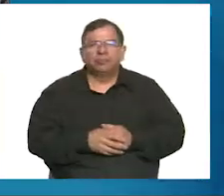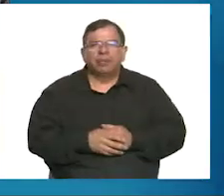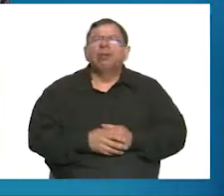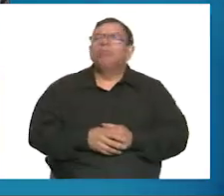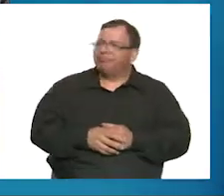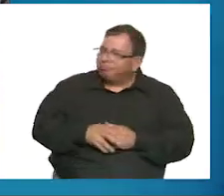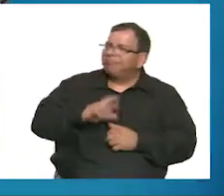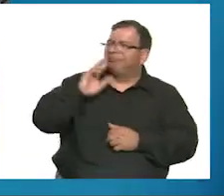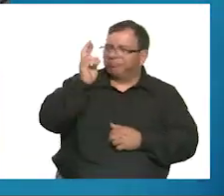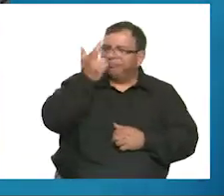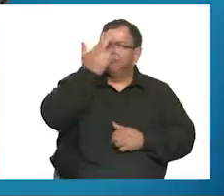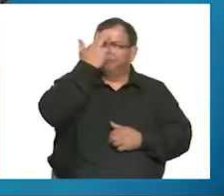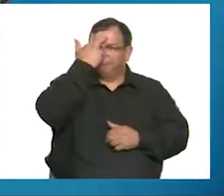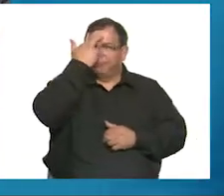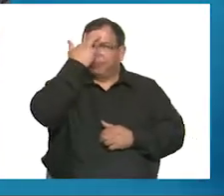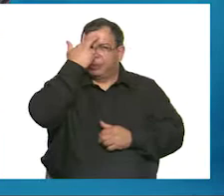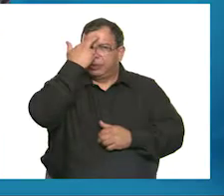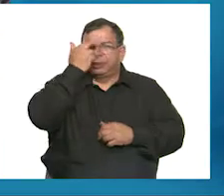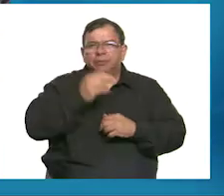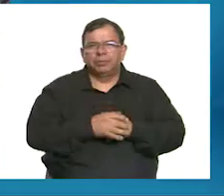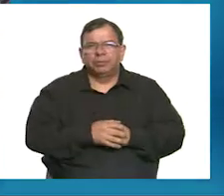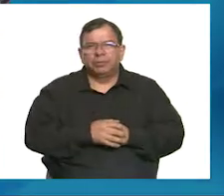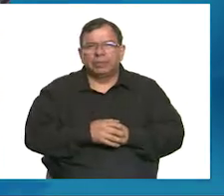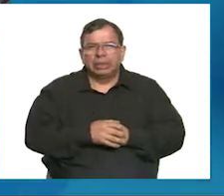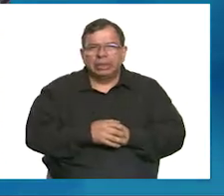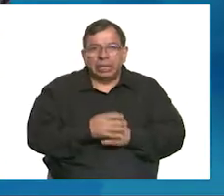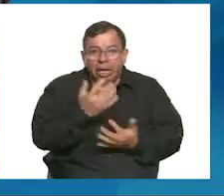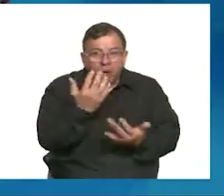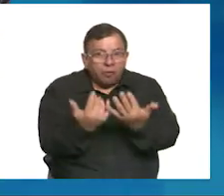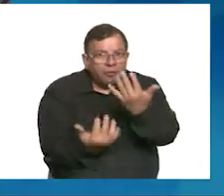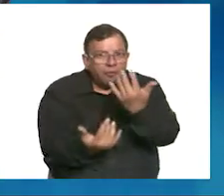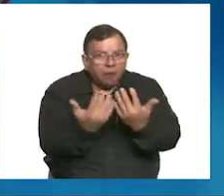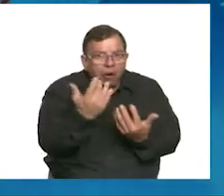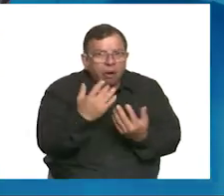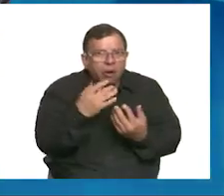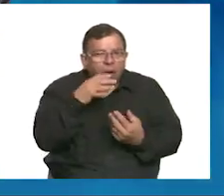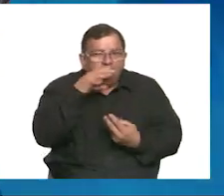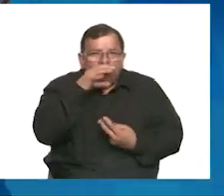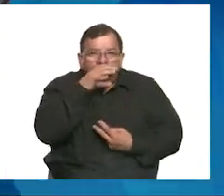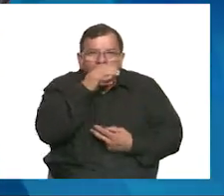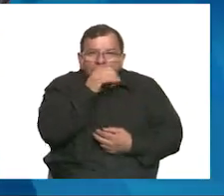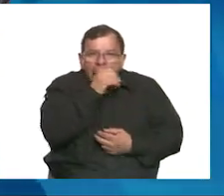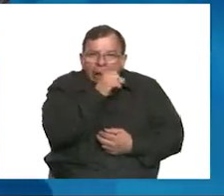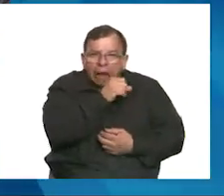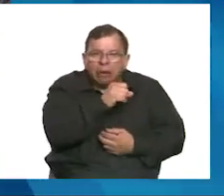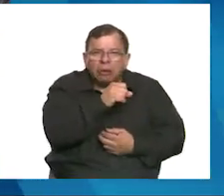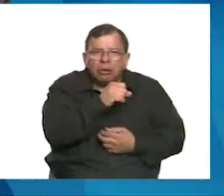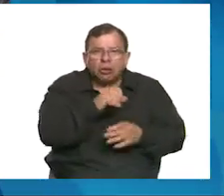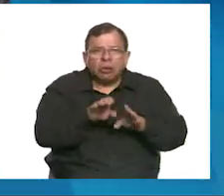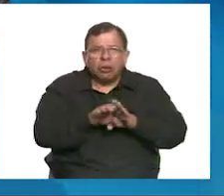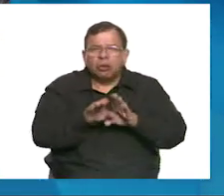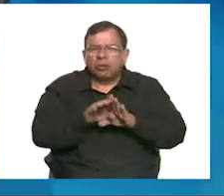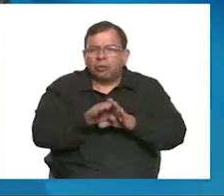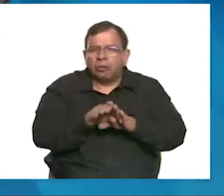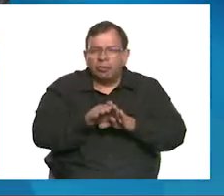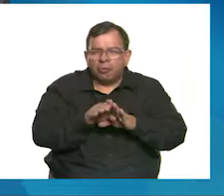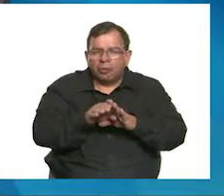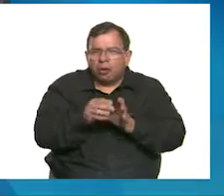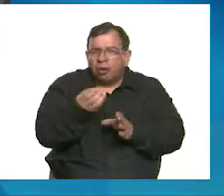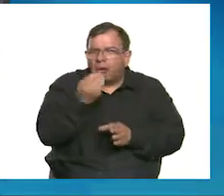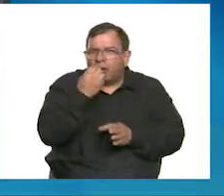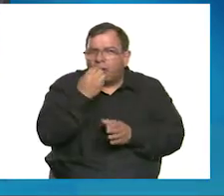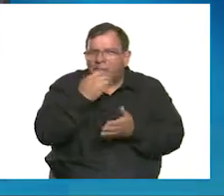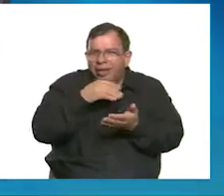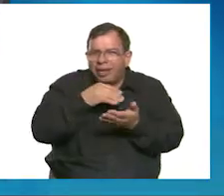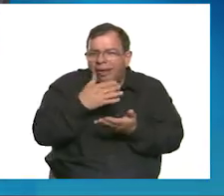recuerdo, maestro. Y bueno, no solo eso. Con el uso del fuego y el calor se dieron un mejor sabor y consistencia